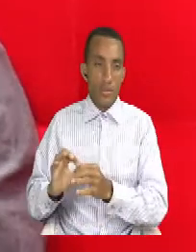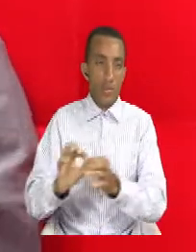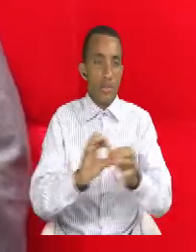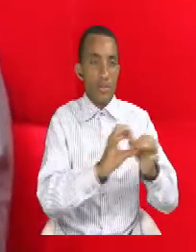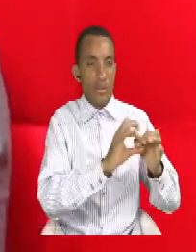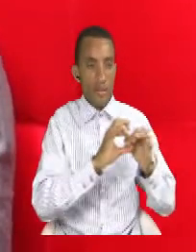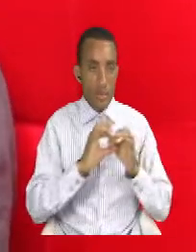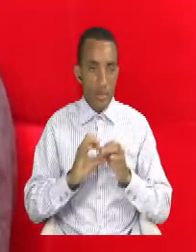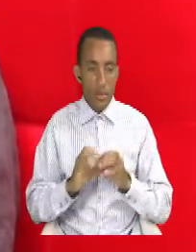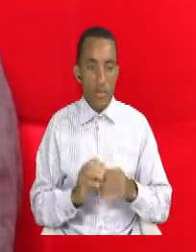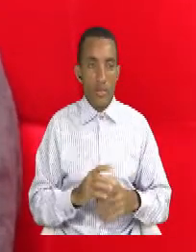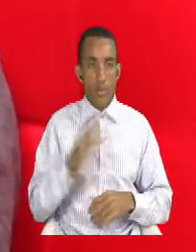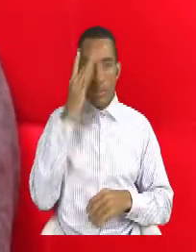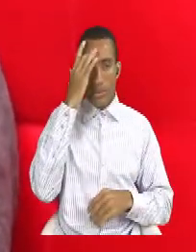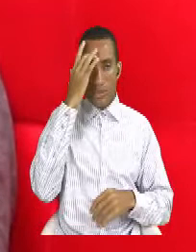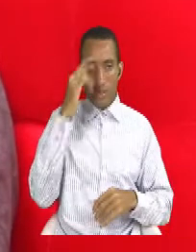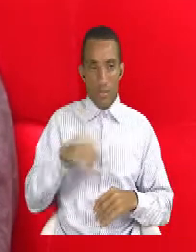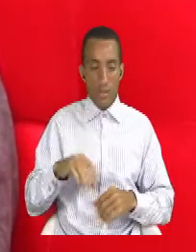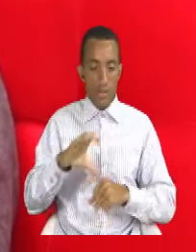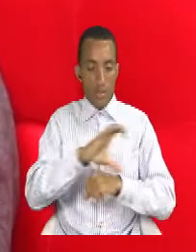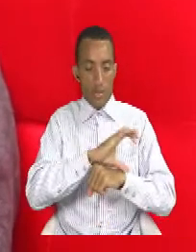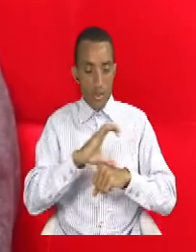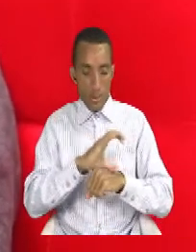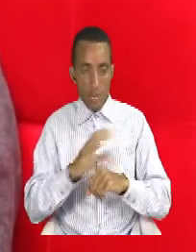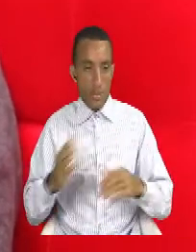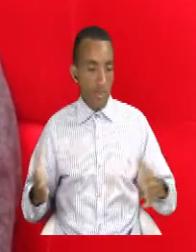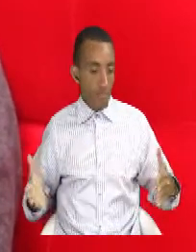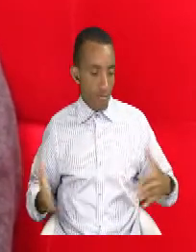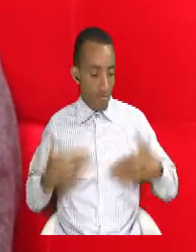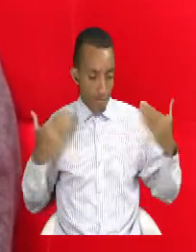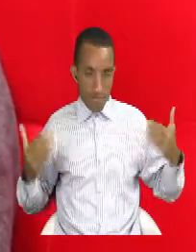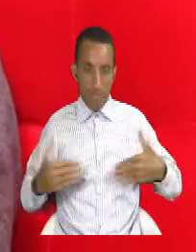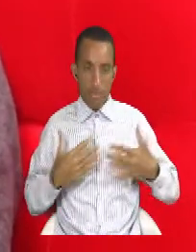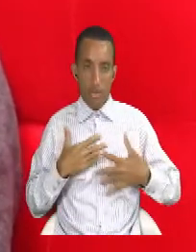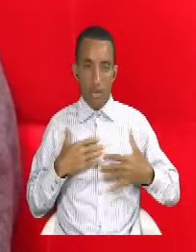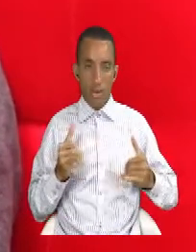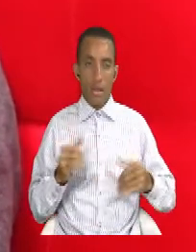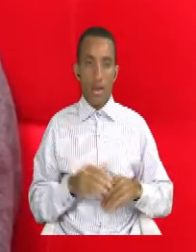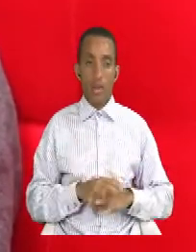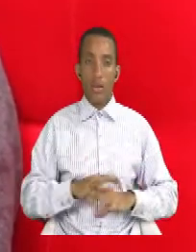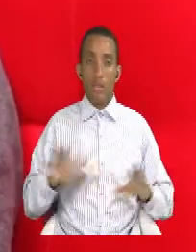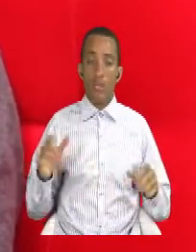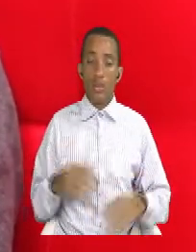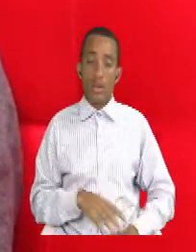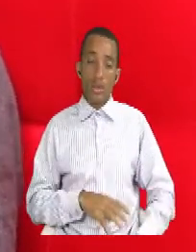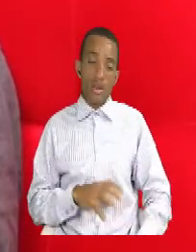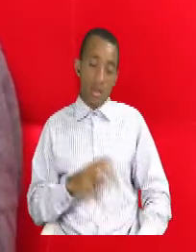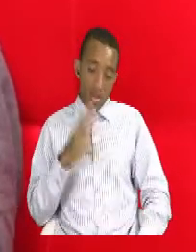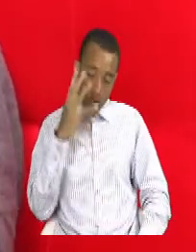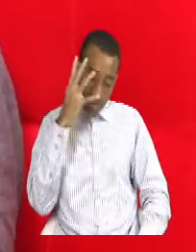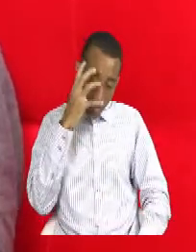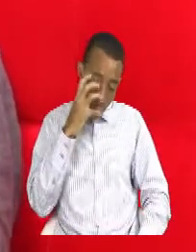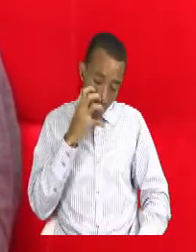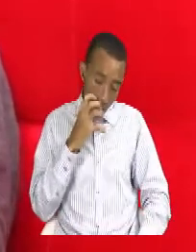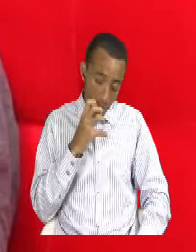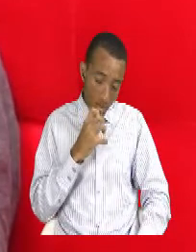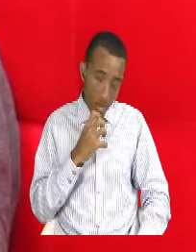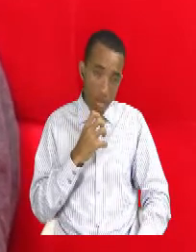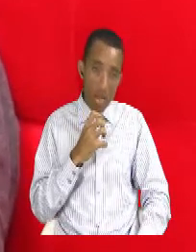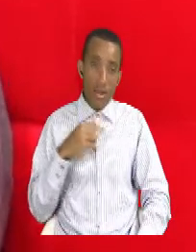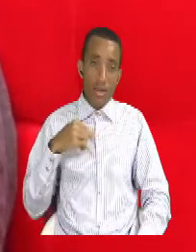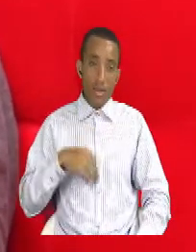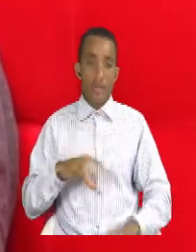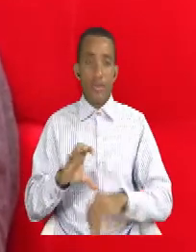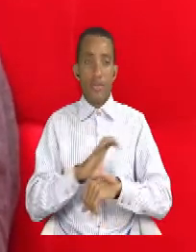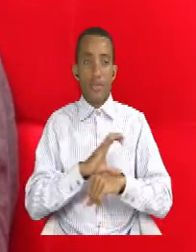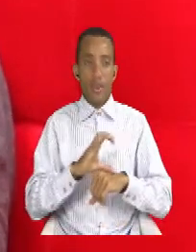Unir a Barrancabermeja, porque Barrancabermeja es una ciudad alegre. No solo es deprimirse, porque esta ciudad, desde que